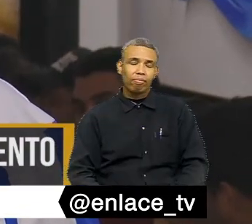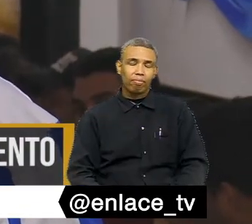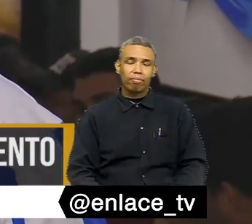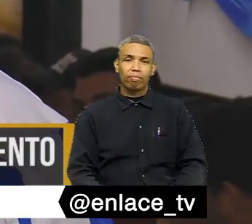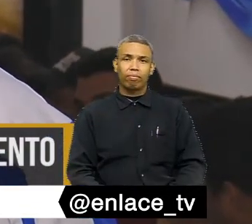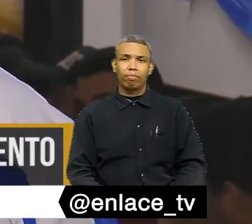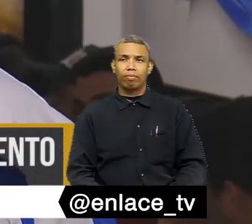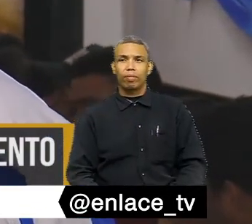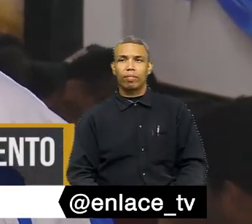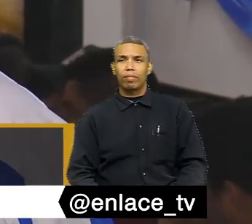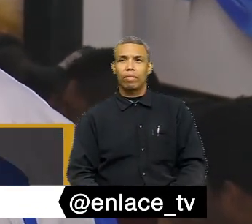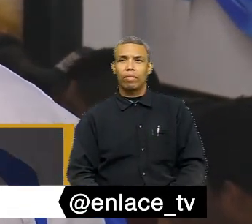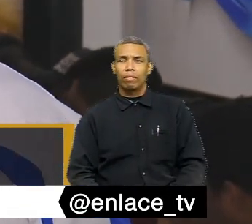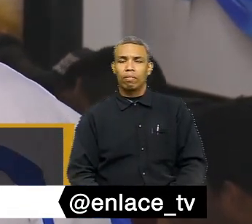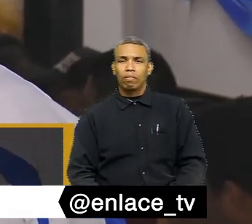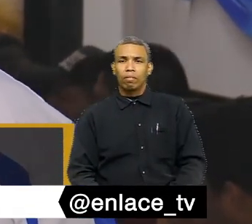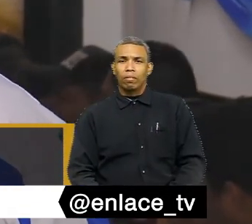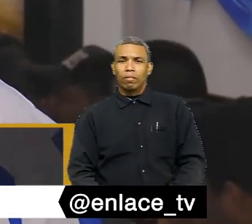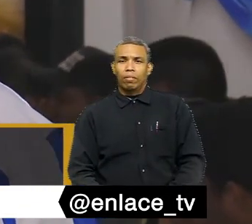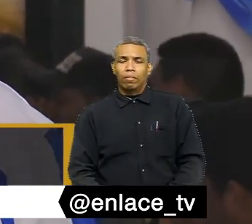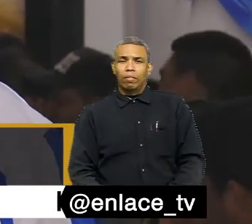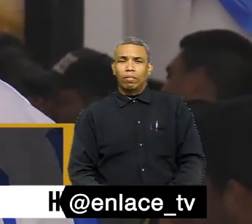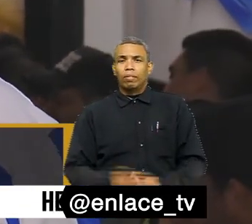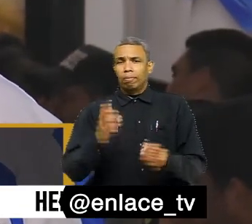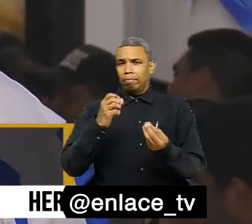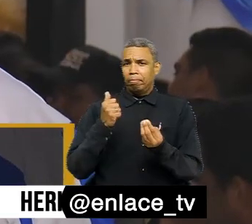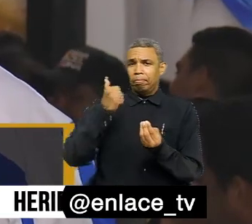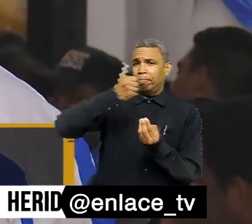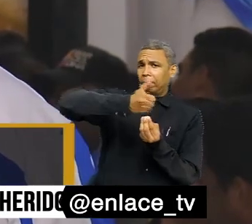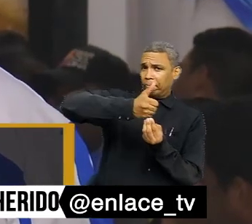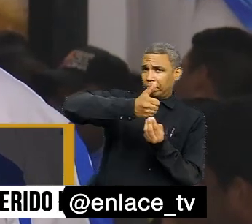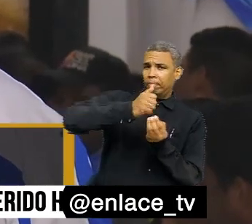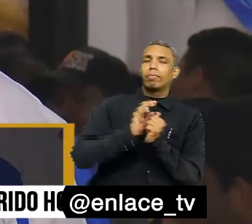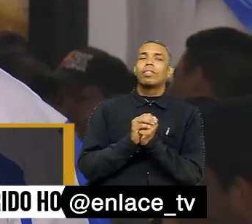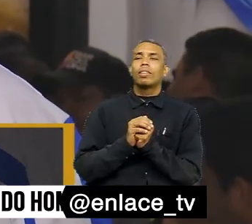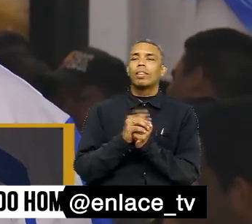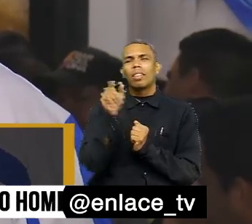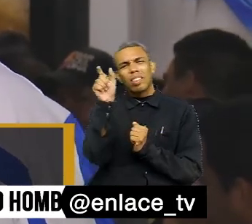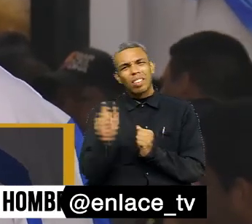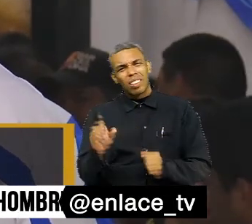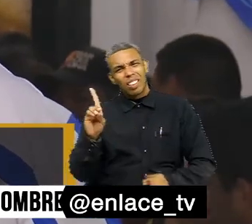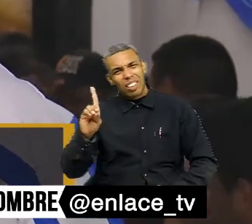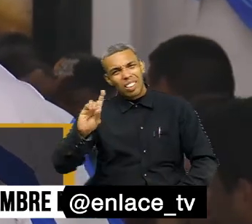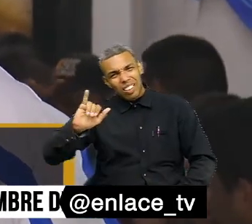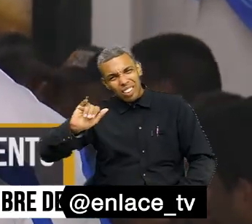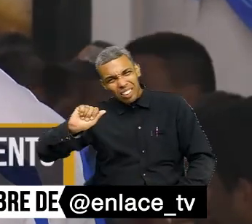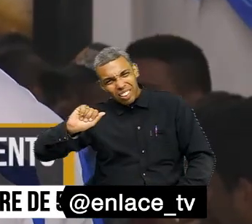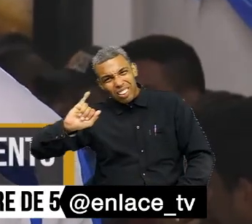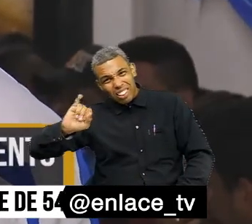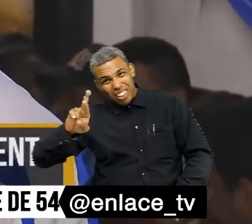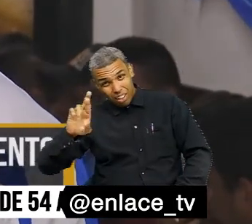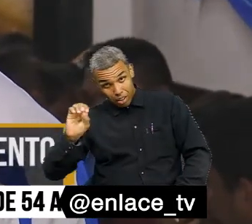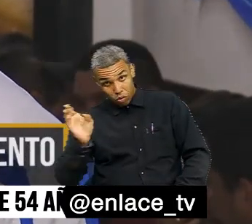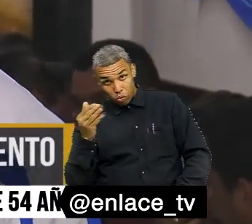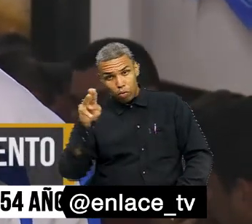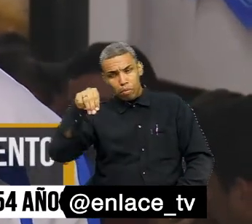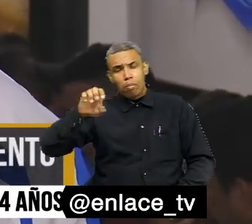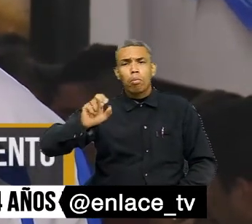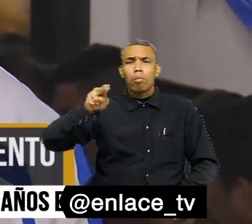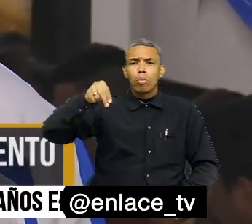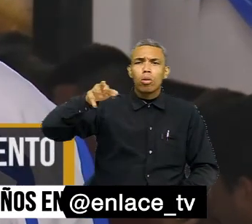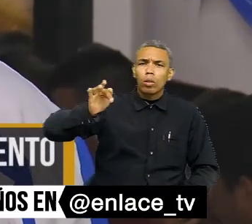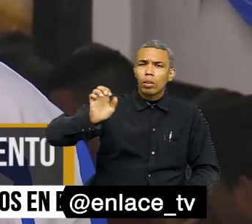de Dairo Montesino, Leonardo Torres y Cristian Duarte. Entonces, es que se